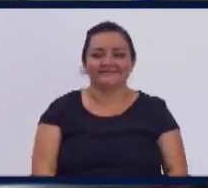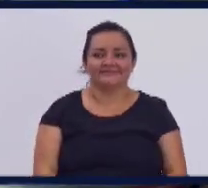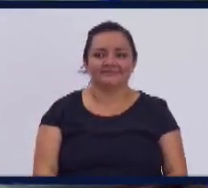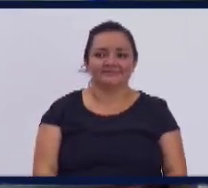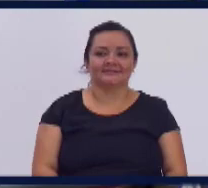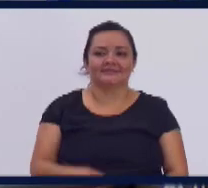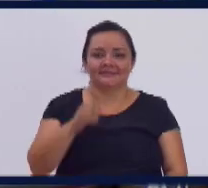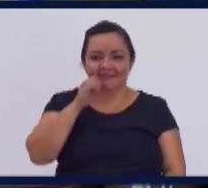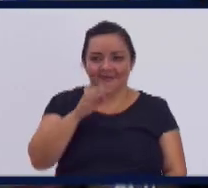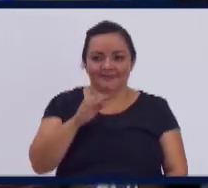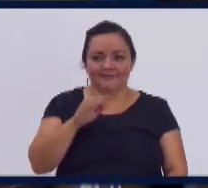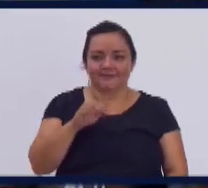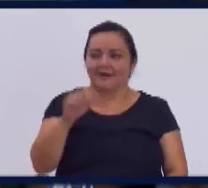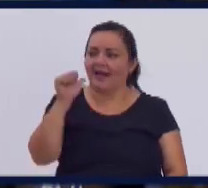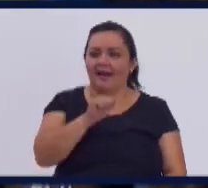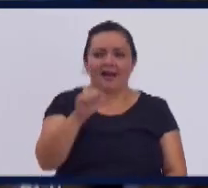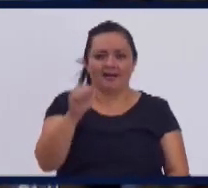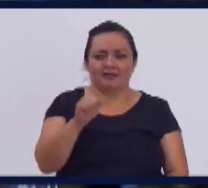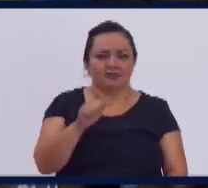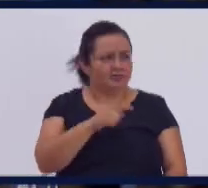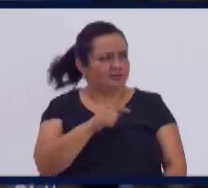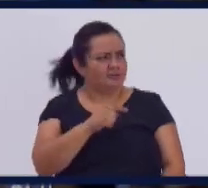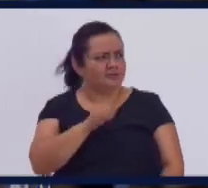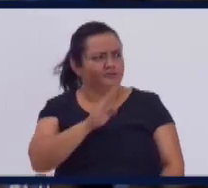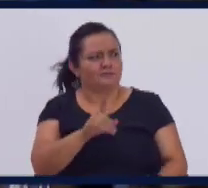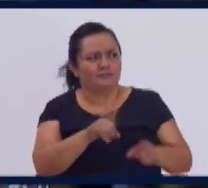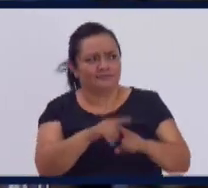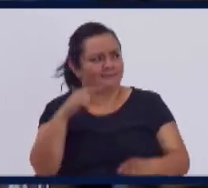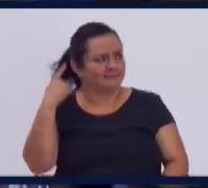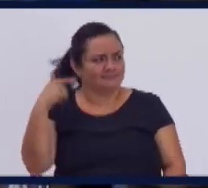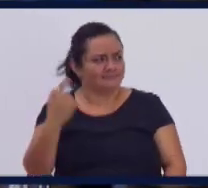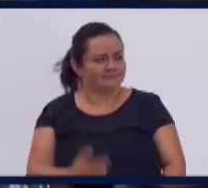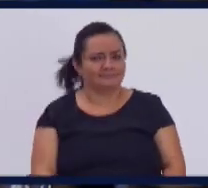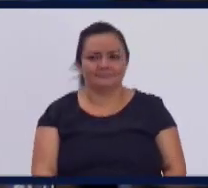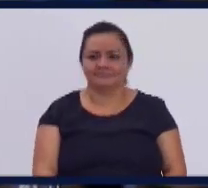Y le digo a Alex, hey Alex, tu hermano está loco, le